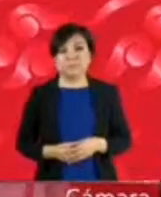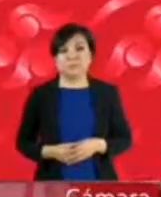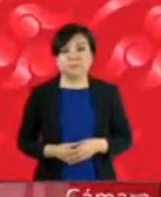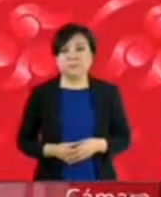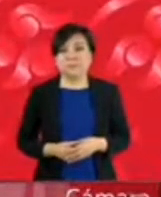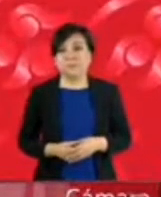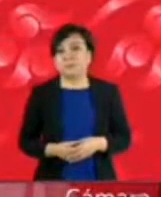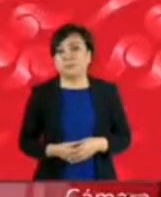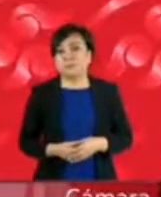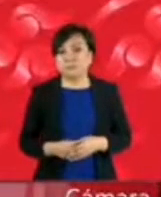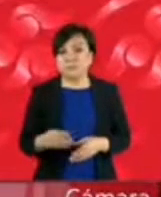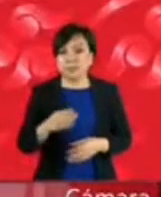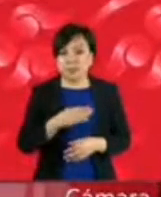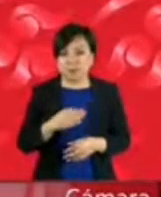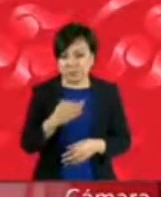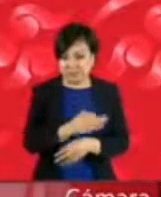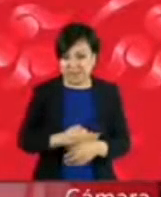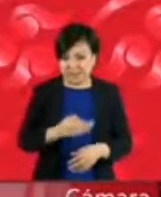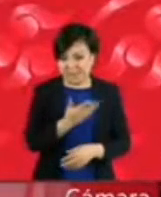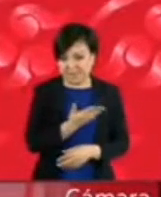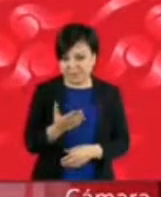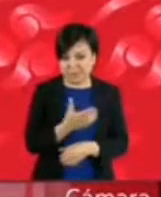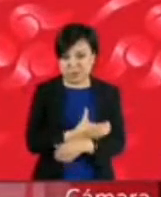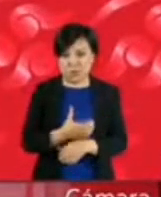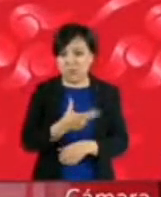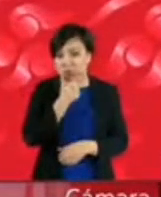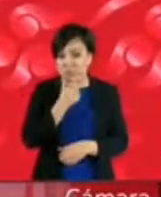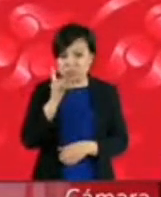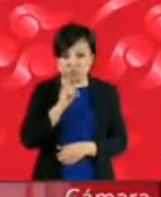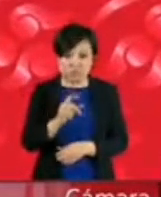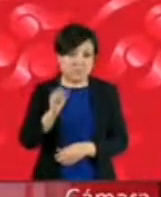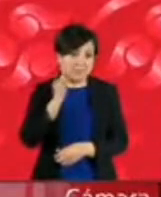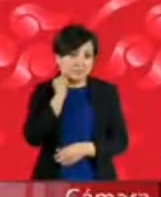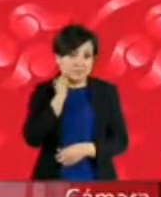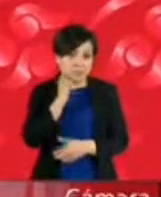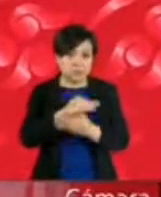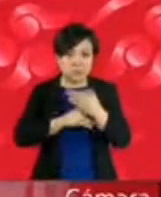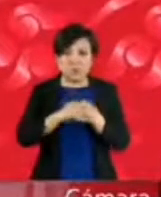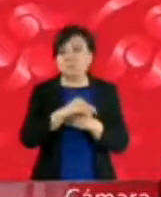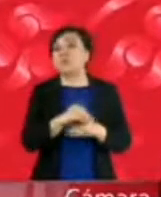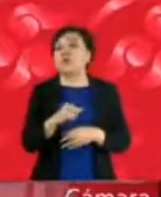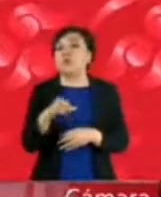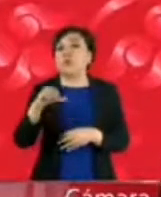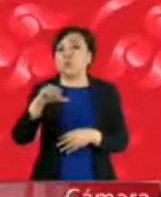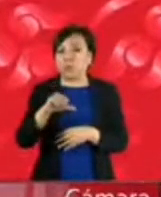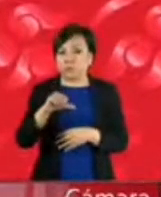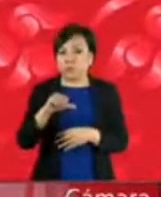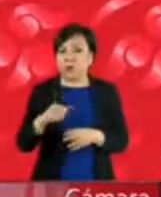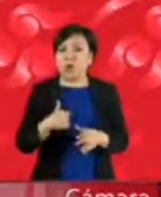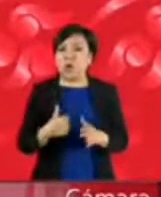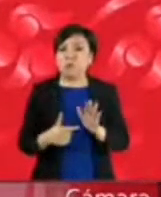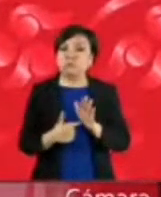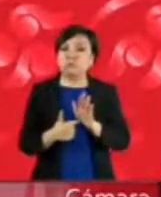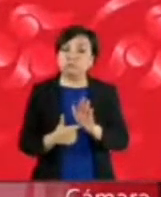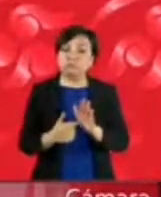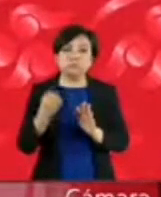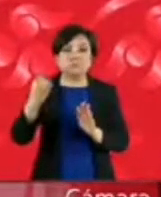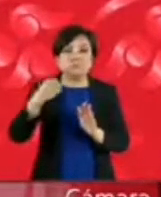Buenas tardes, compañeras y compañeros senadores de la República. Hoy hago uso de la